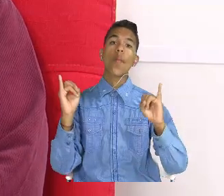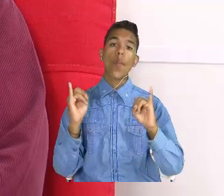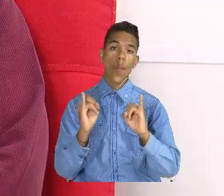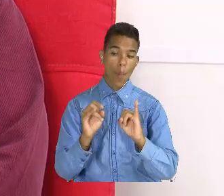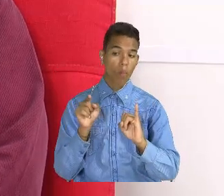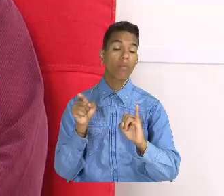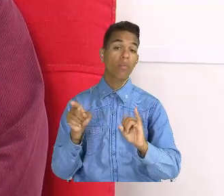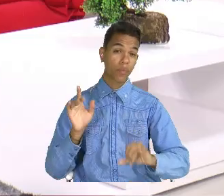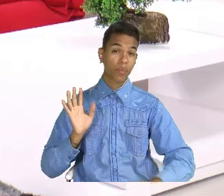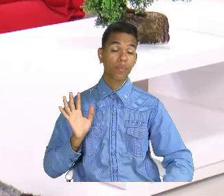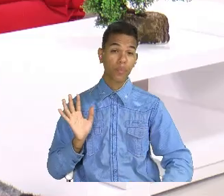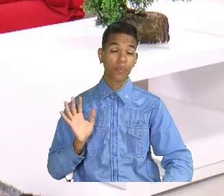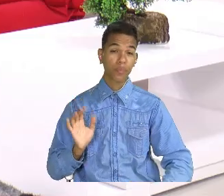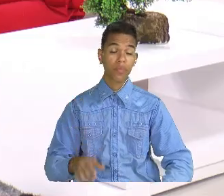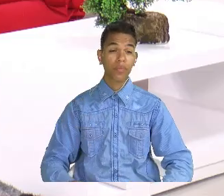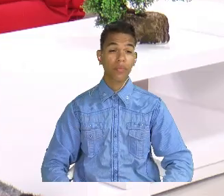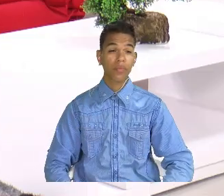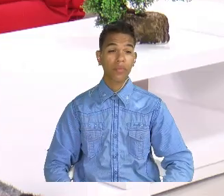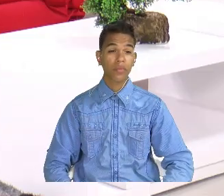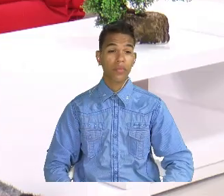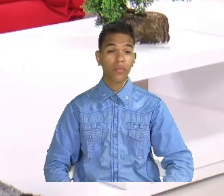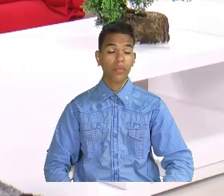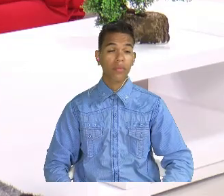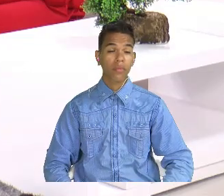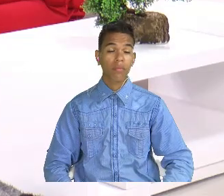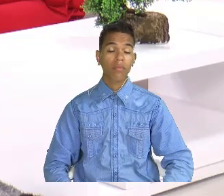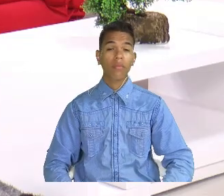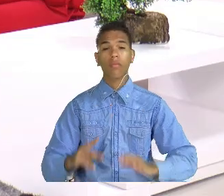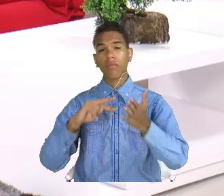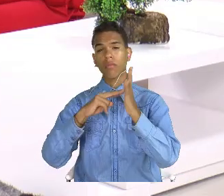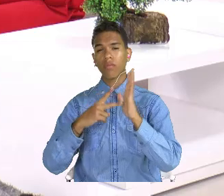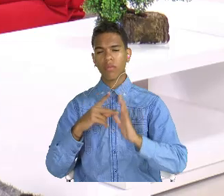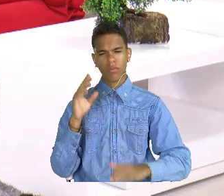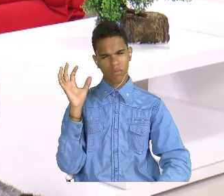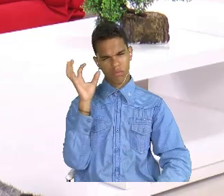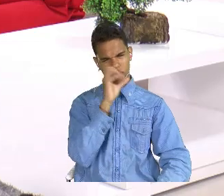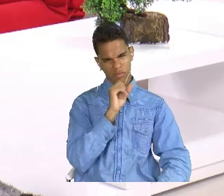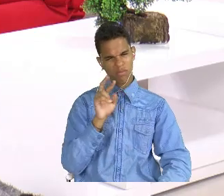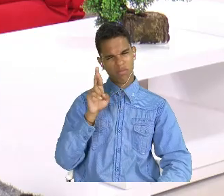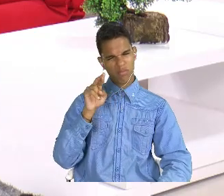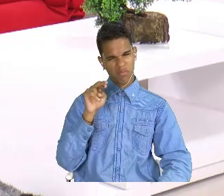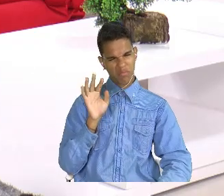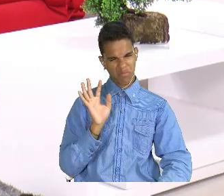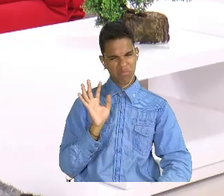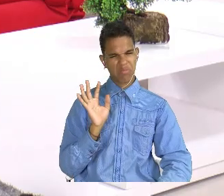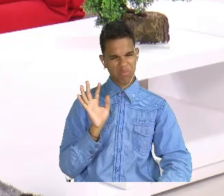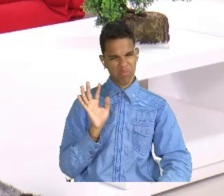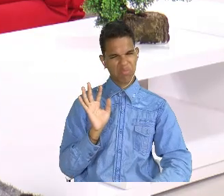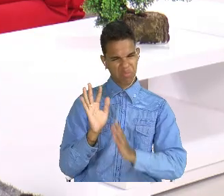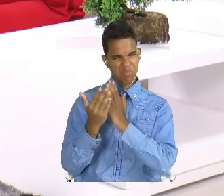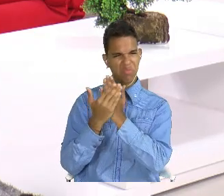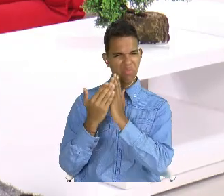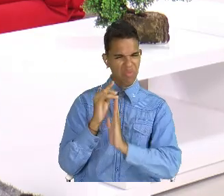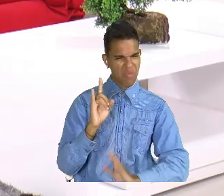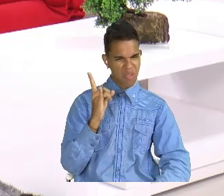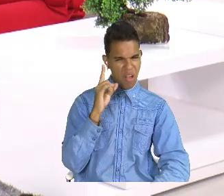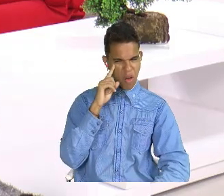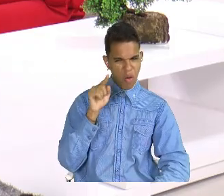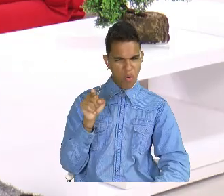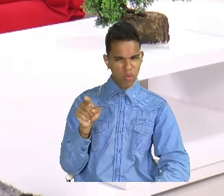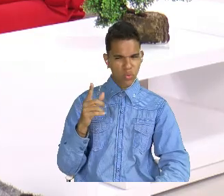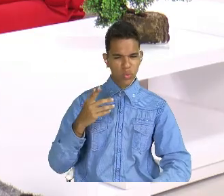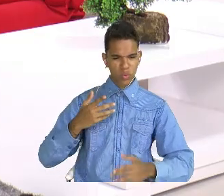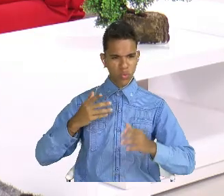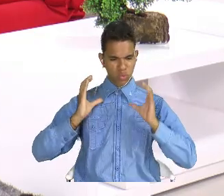diabetes, uno puede tener una sospecha clínica de que hay algo que está mal con su